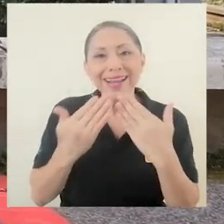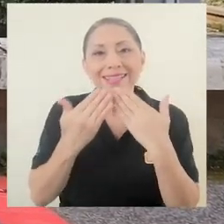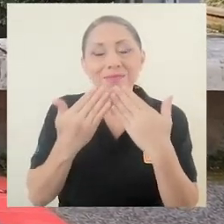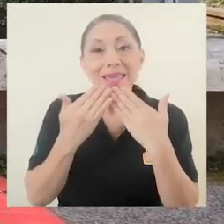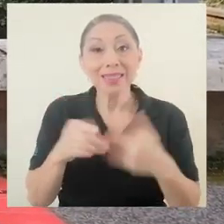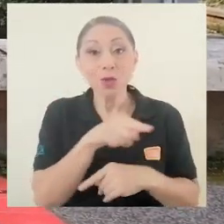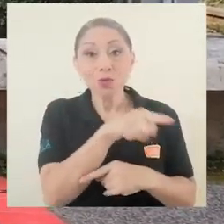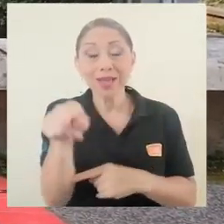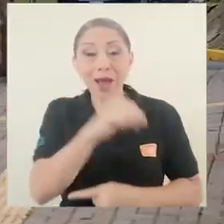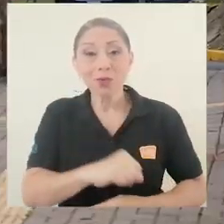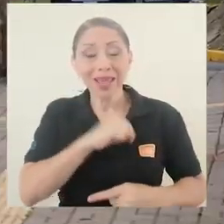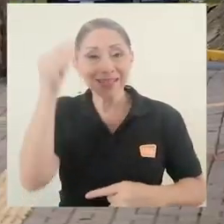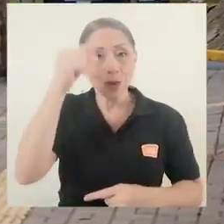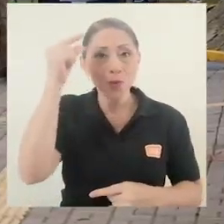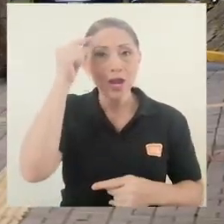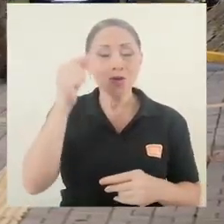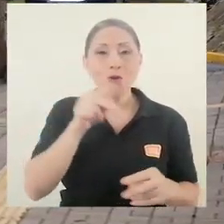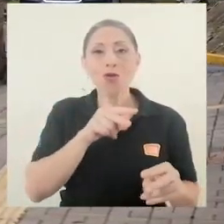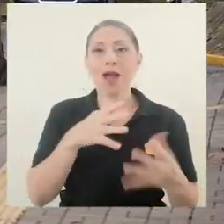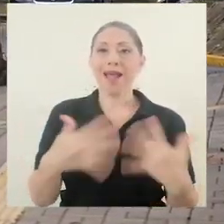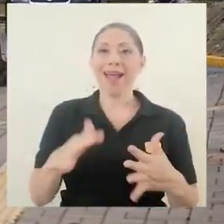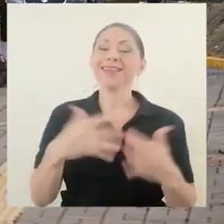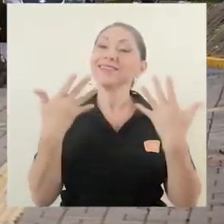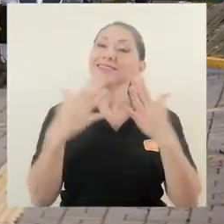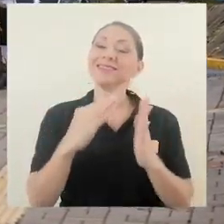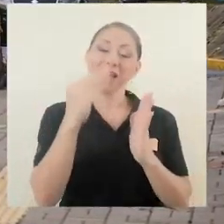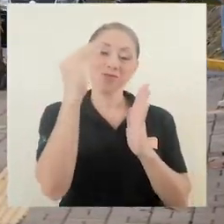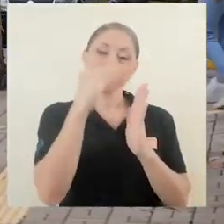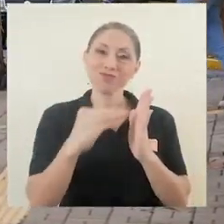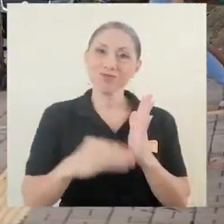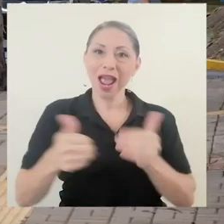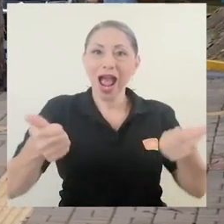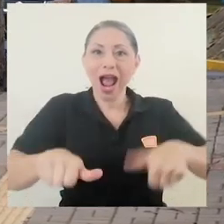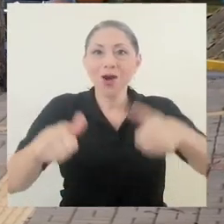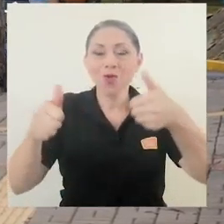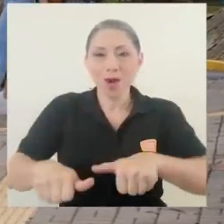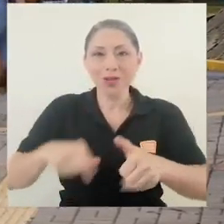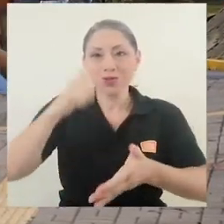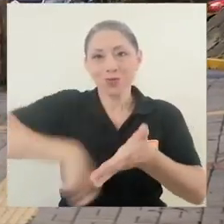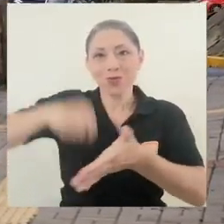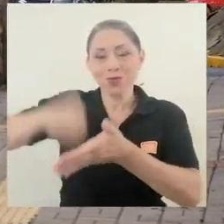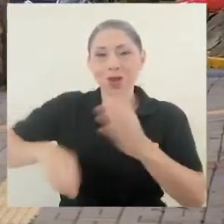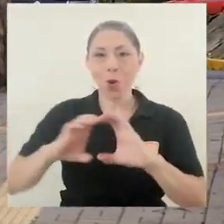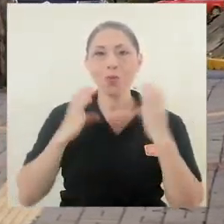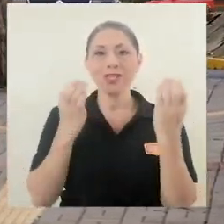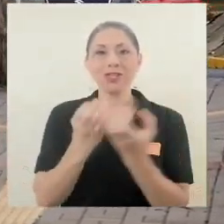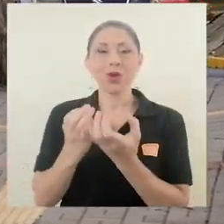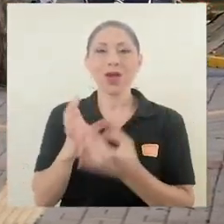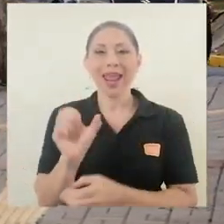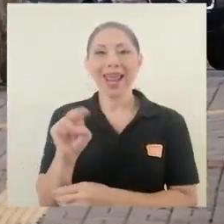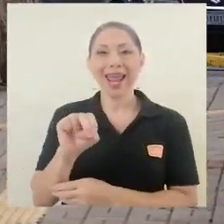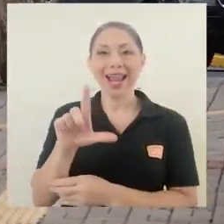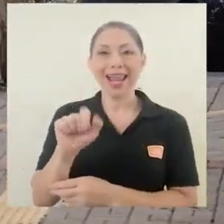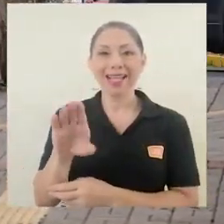las autoridades de gobierno y quedó plasmado en los acuerdos adoptados por la Comisión de Enlace.